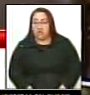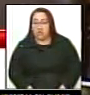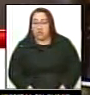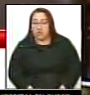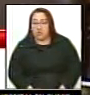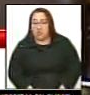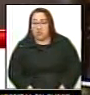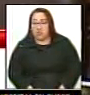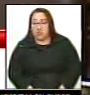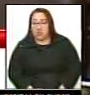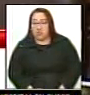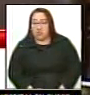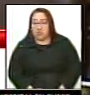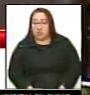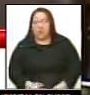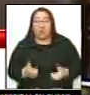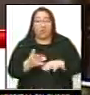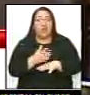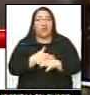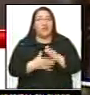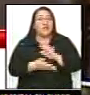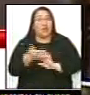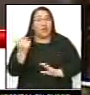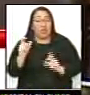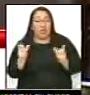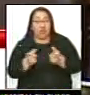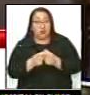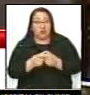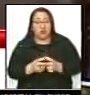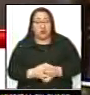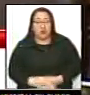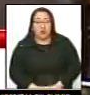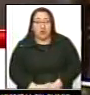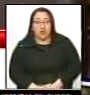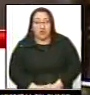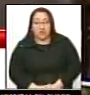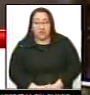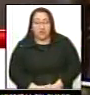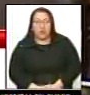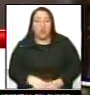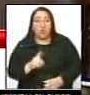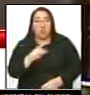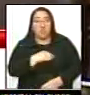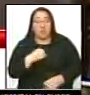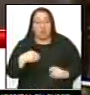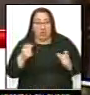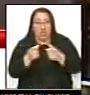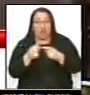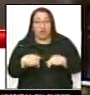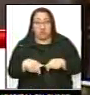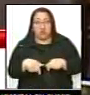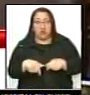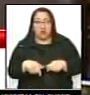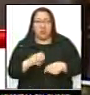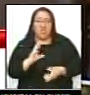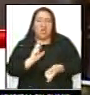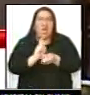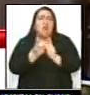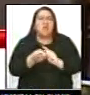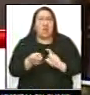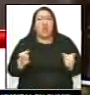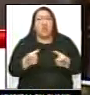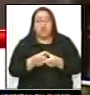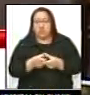presidente, cuando salió en la anterior comisión un miembro de la comisión, se reestructuró la